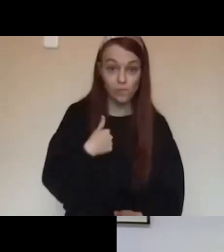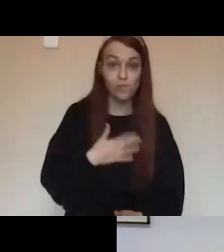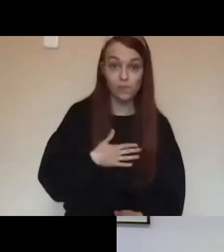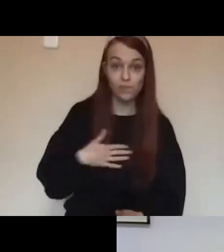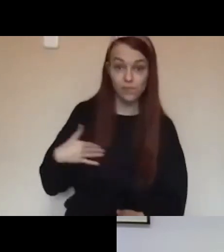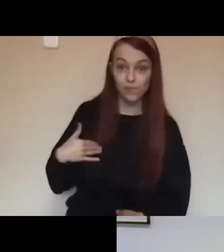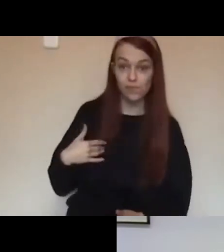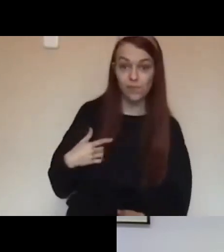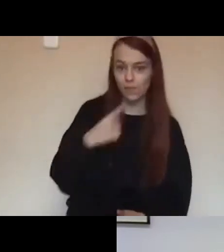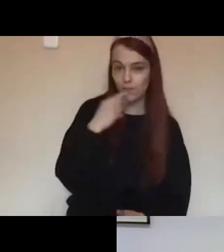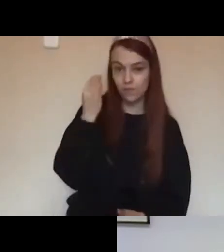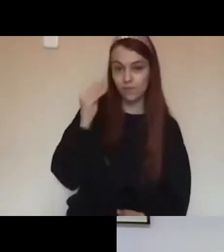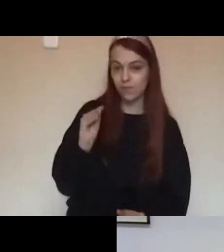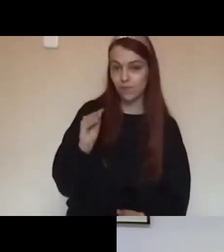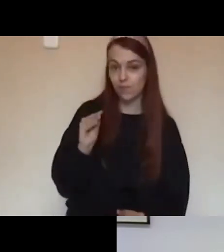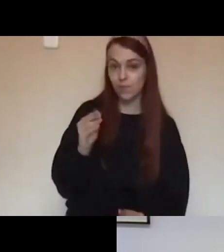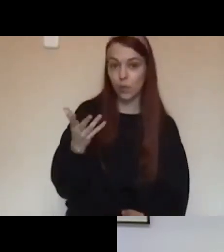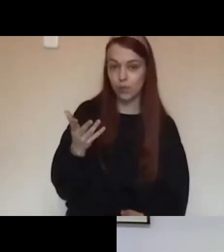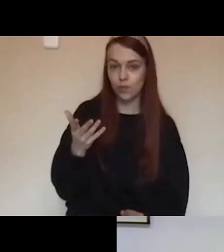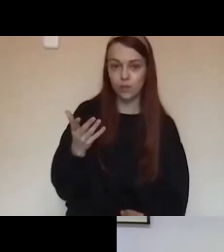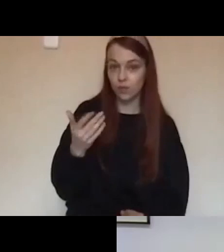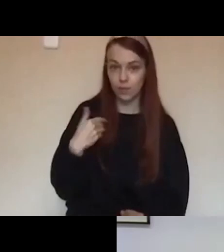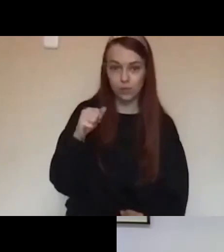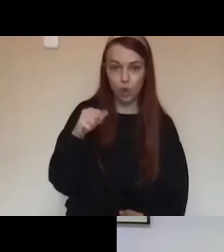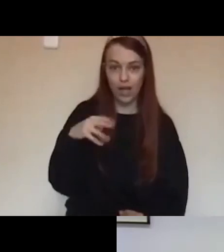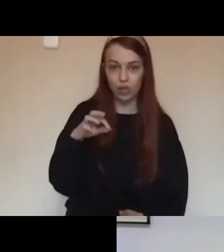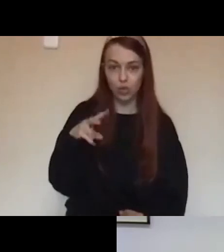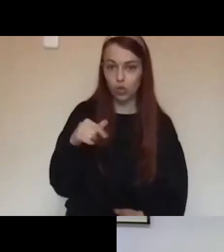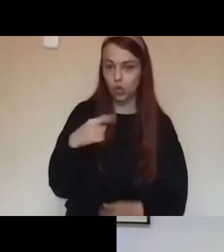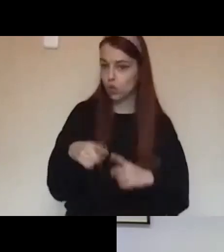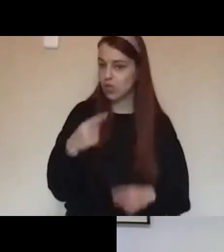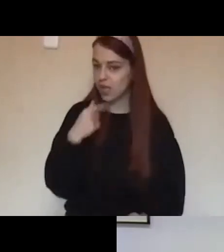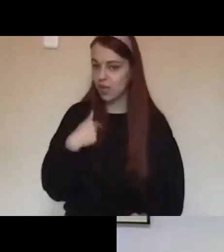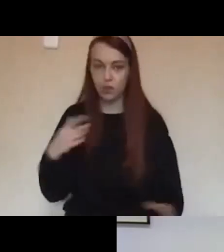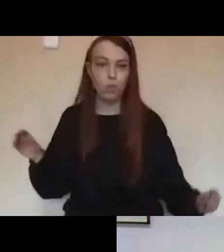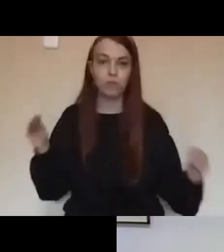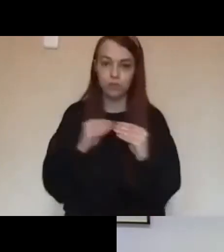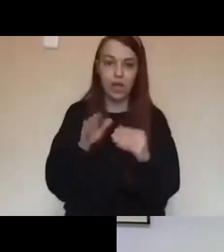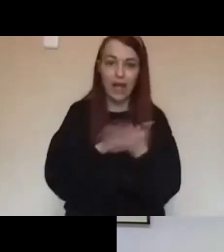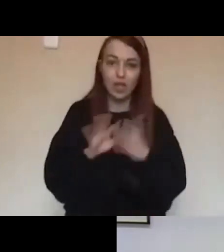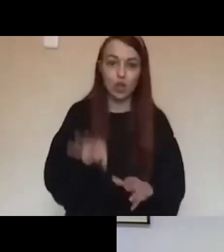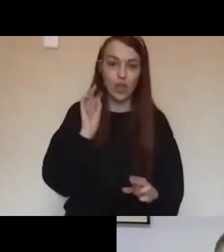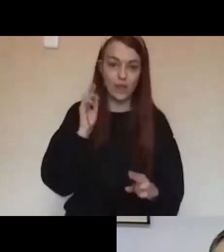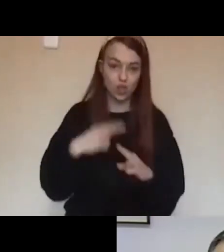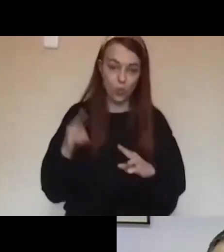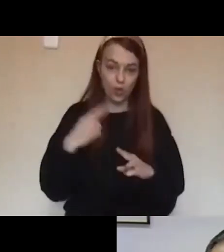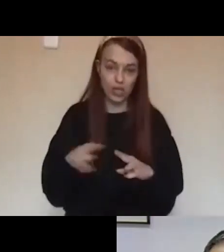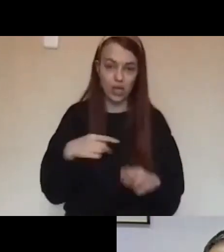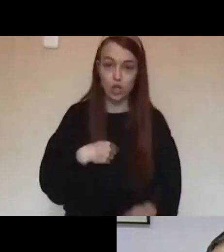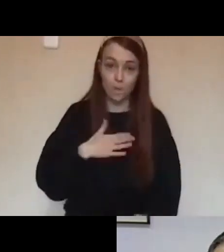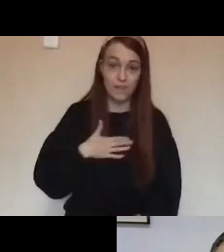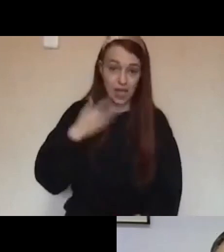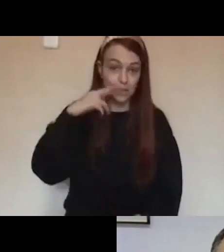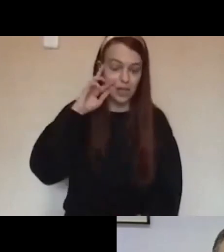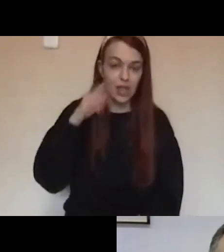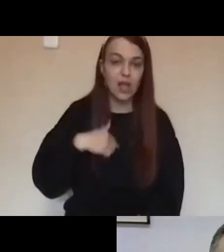quería aportar que coincido totalmente con Antonio de la decisión política. Yo creo que nuestra experiencia, nosotros desde